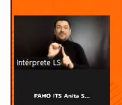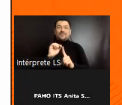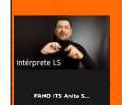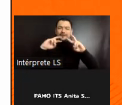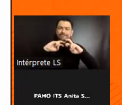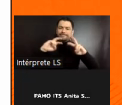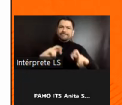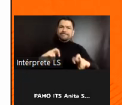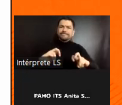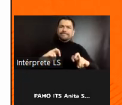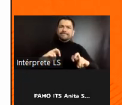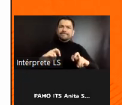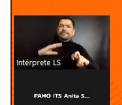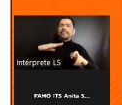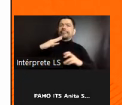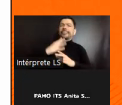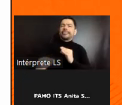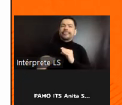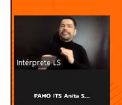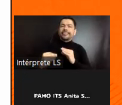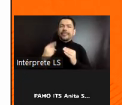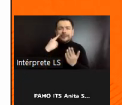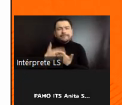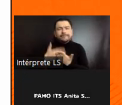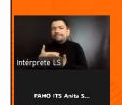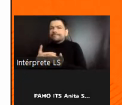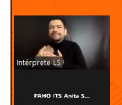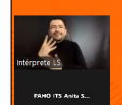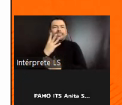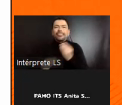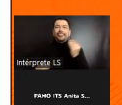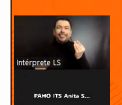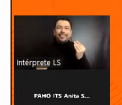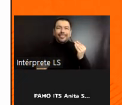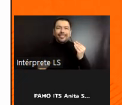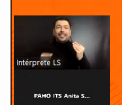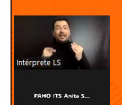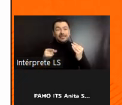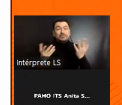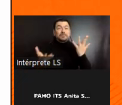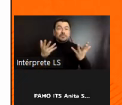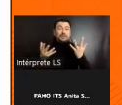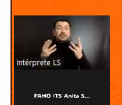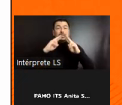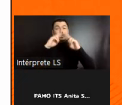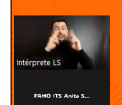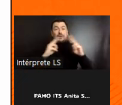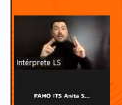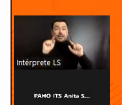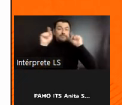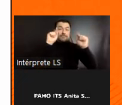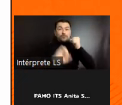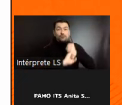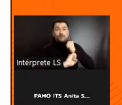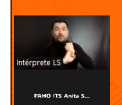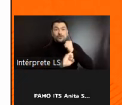estas actividades necesitan el apoyo de organizaciones internacionales y universidades. Algunos países se